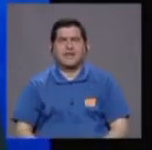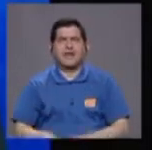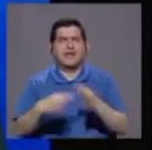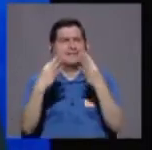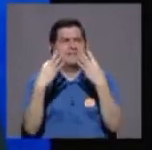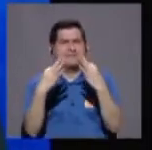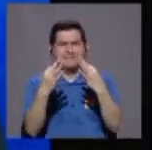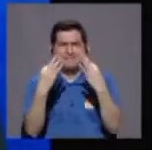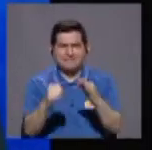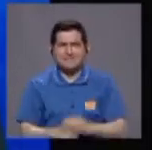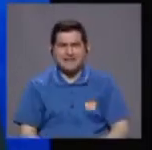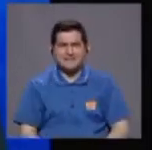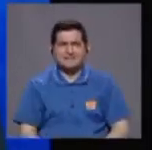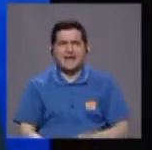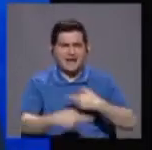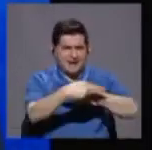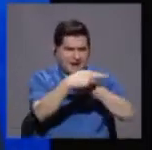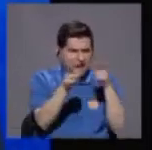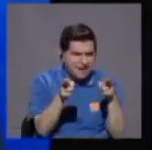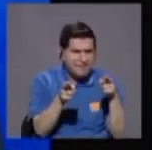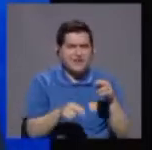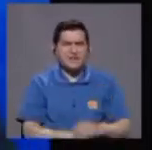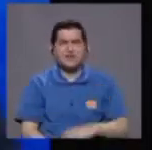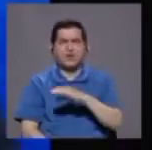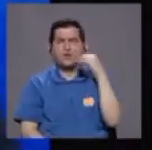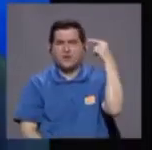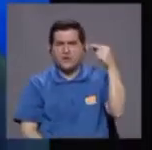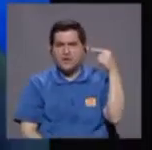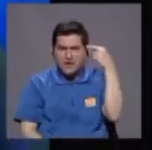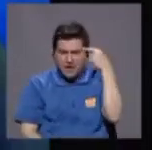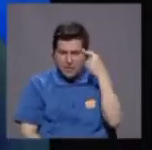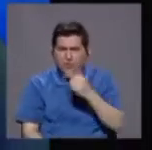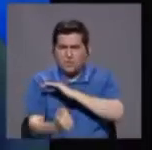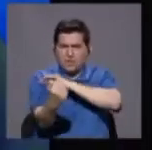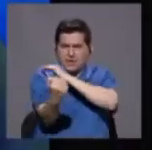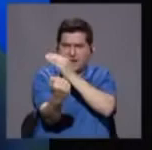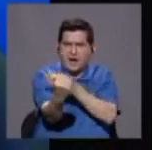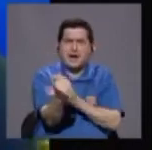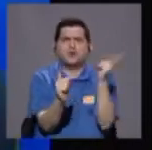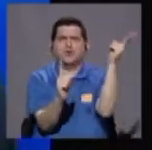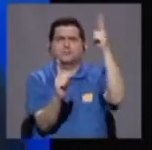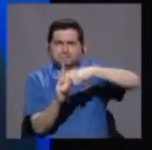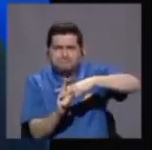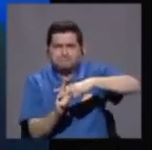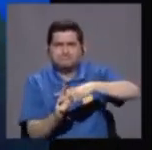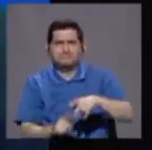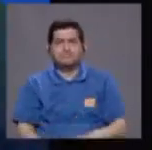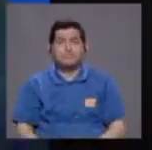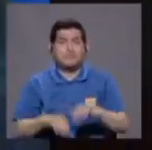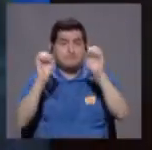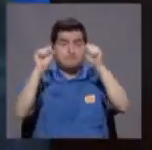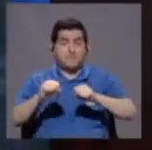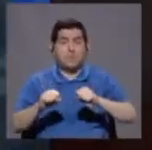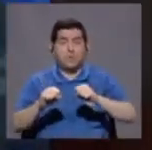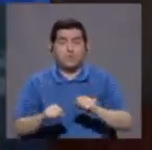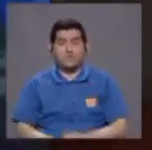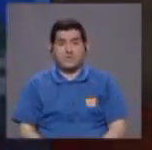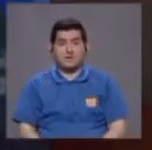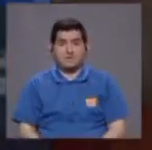empoderar a las regiones, a los gobiernos regionales, para que fuera más bien